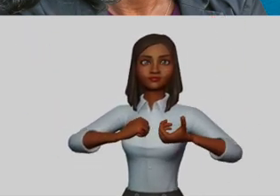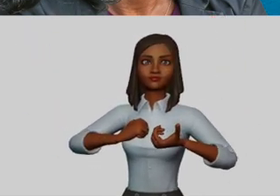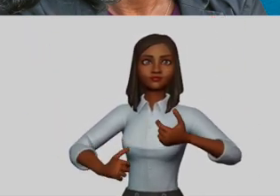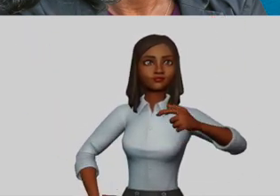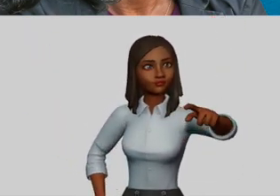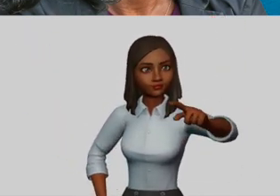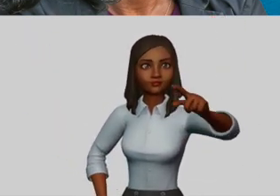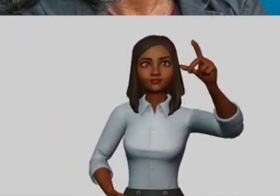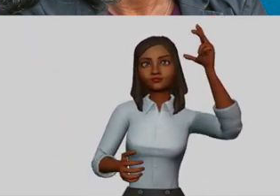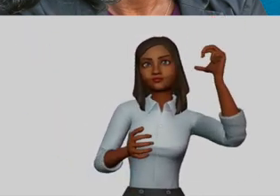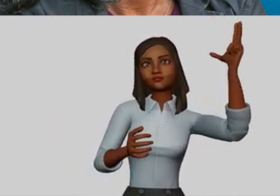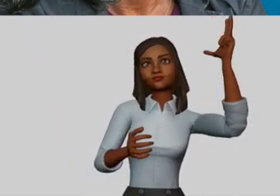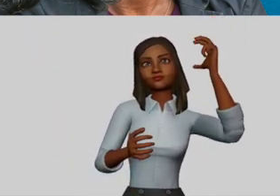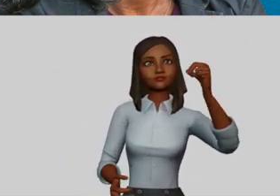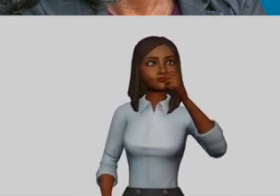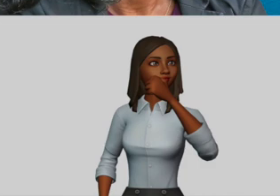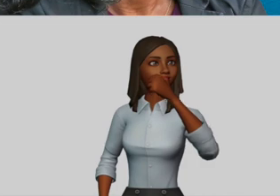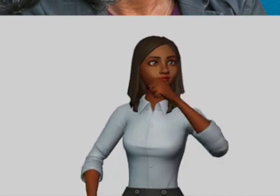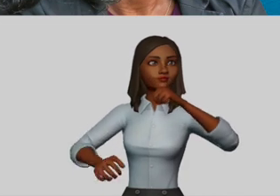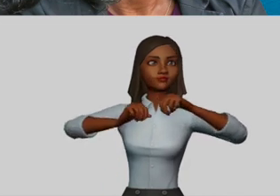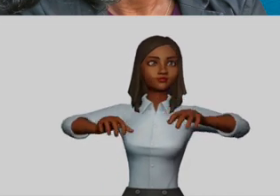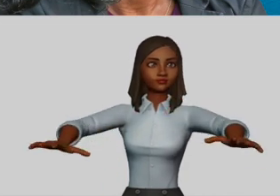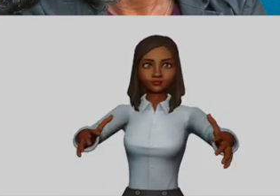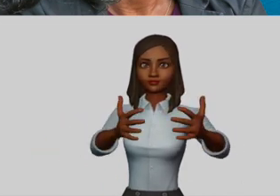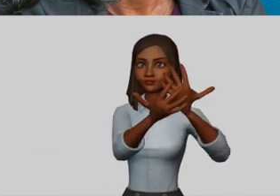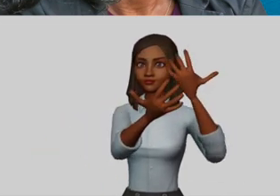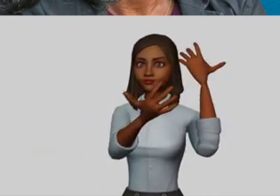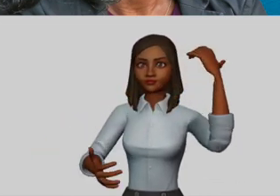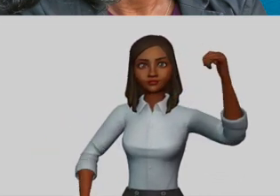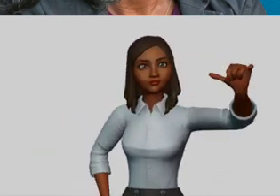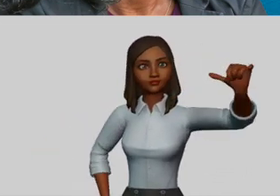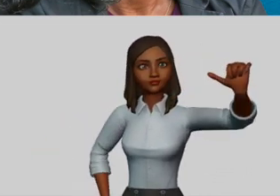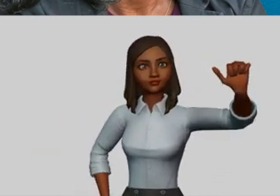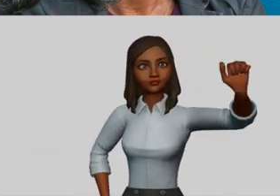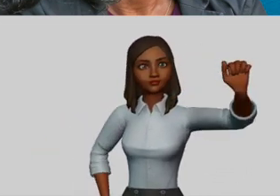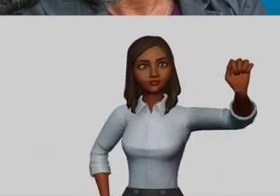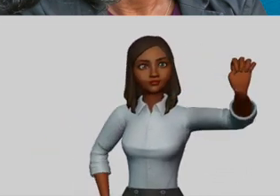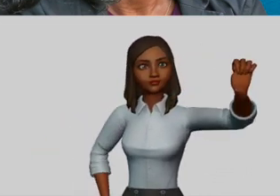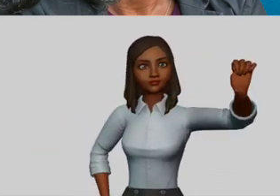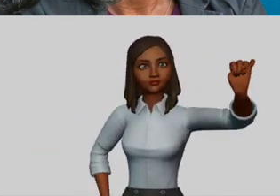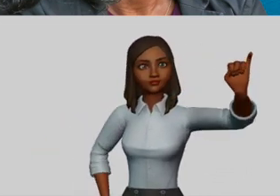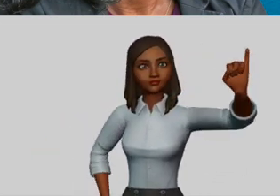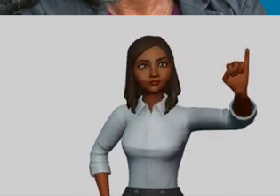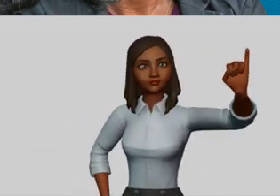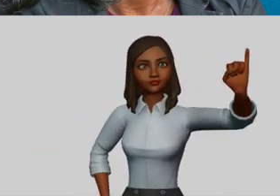ahí, y después de conocer tantas gentes que vienen de diferente tipo